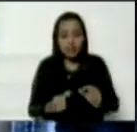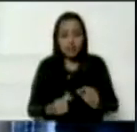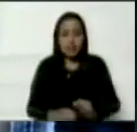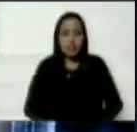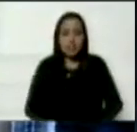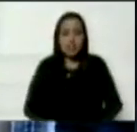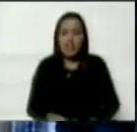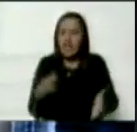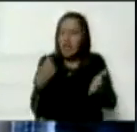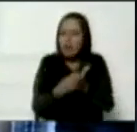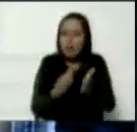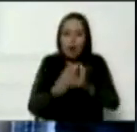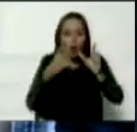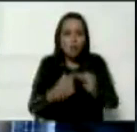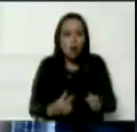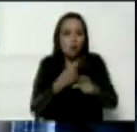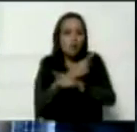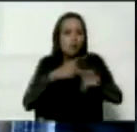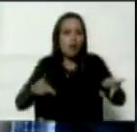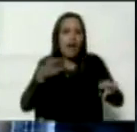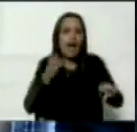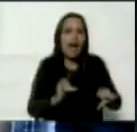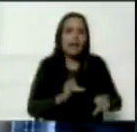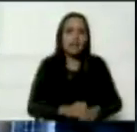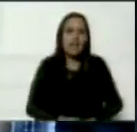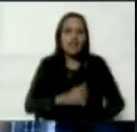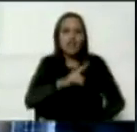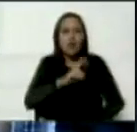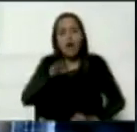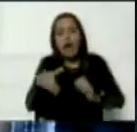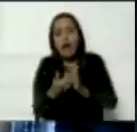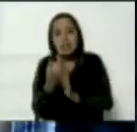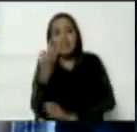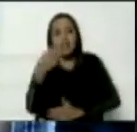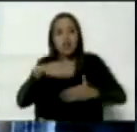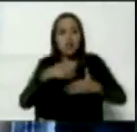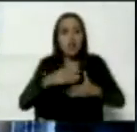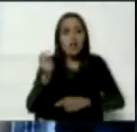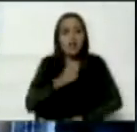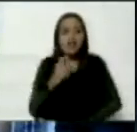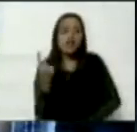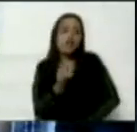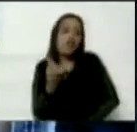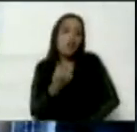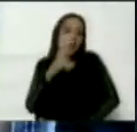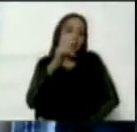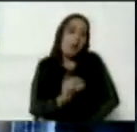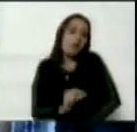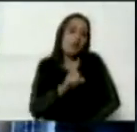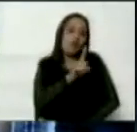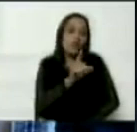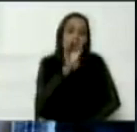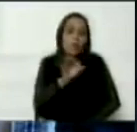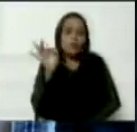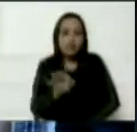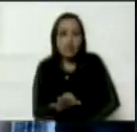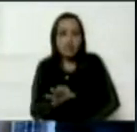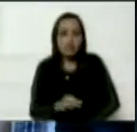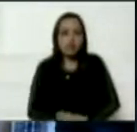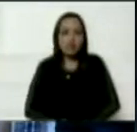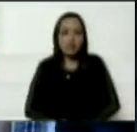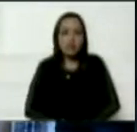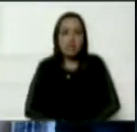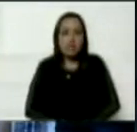sector público se estima en $2 a $3 al mes, lo que alcanza para menos de 1% de la